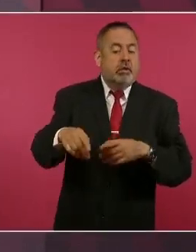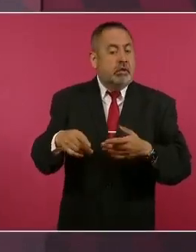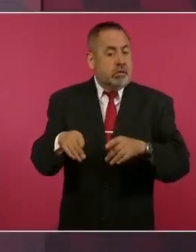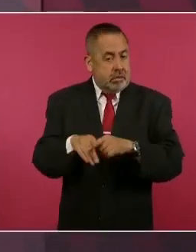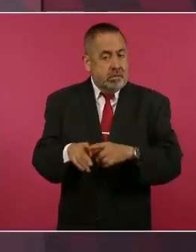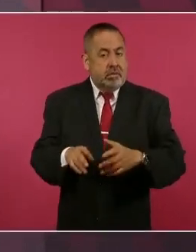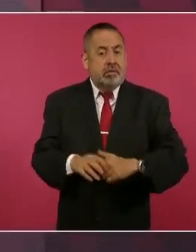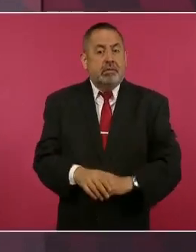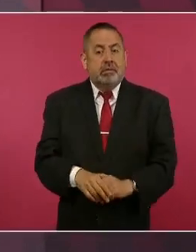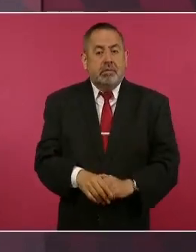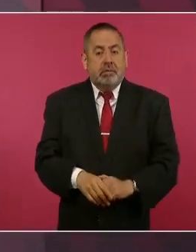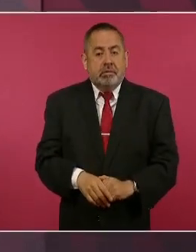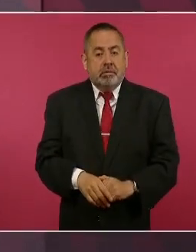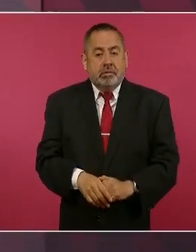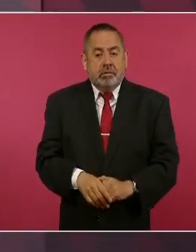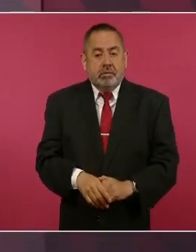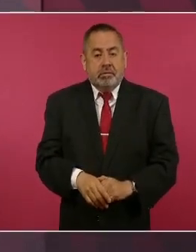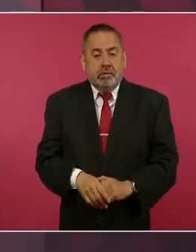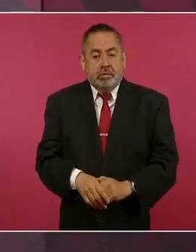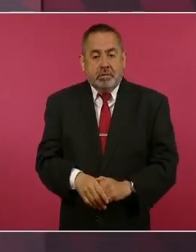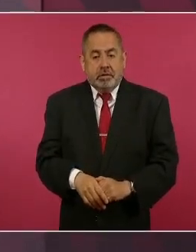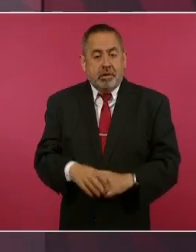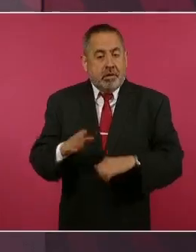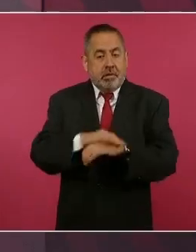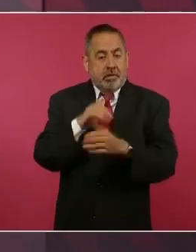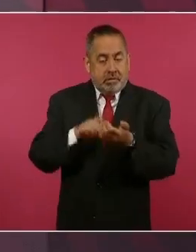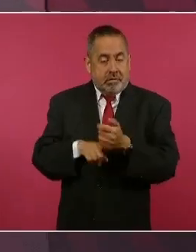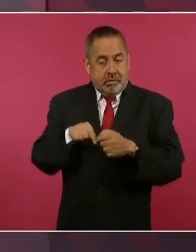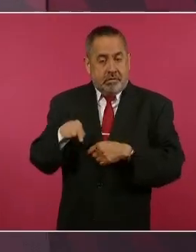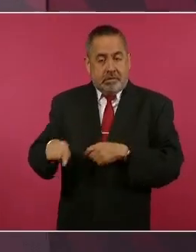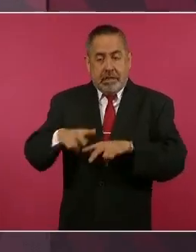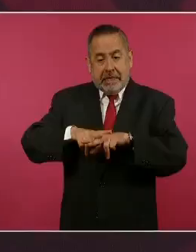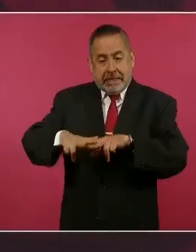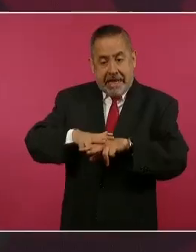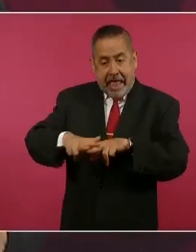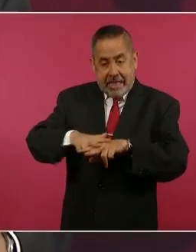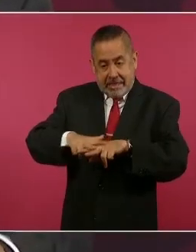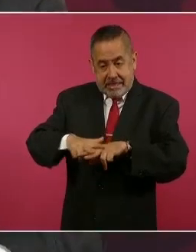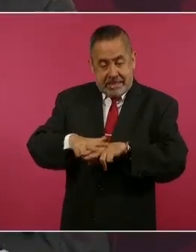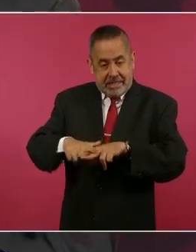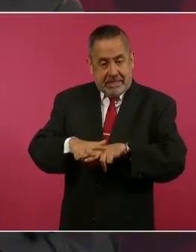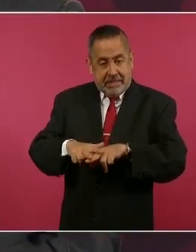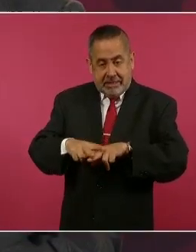porque la vía del tren